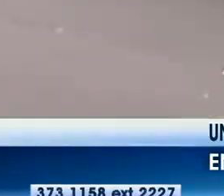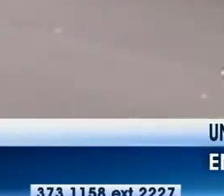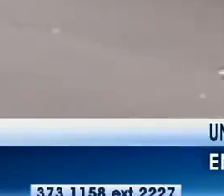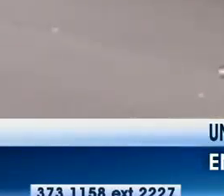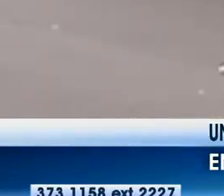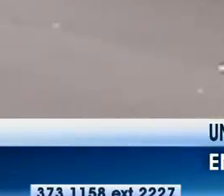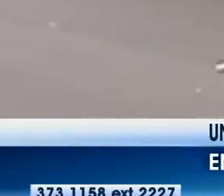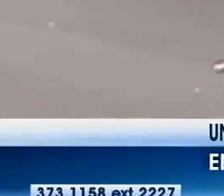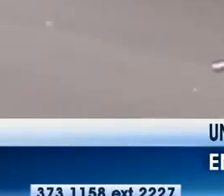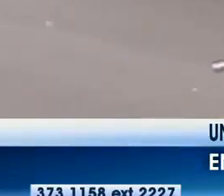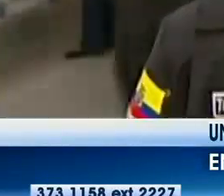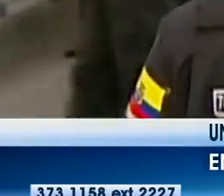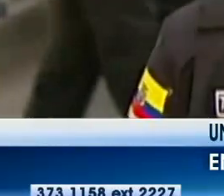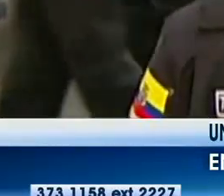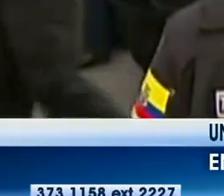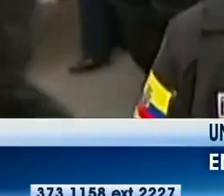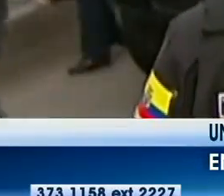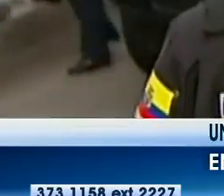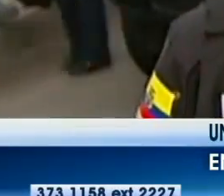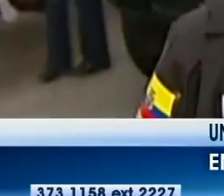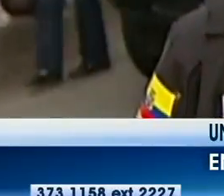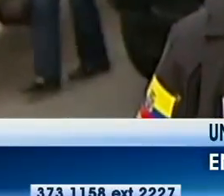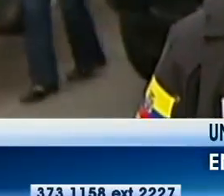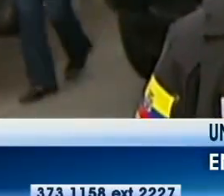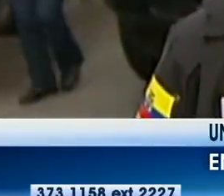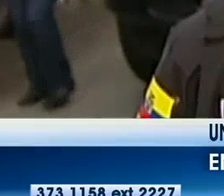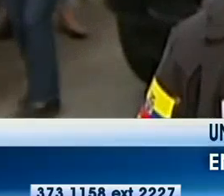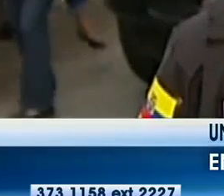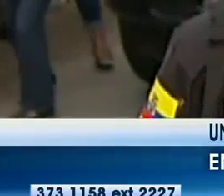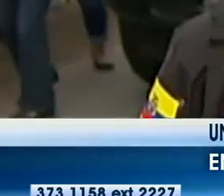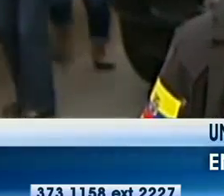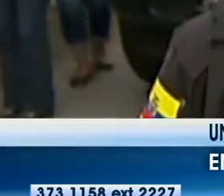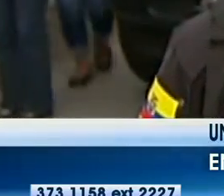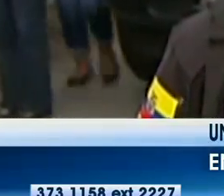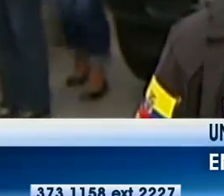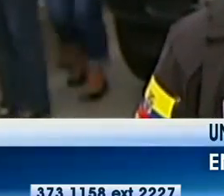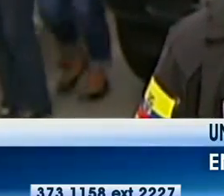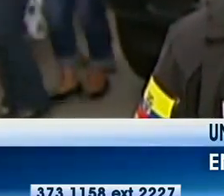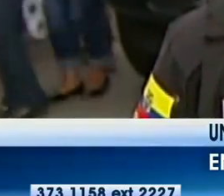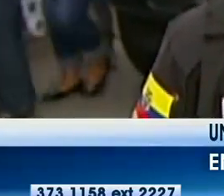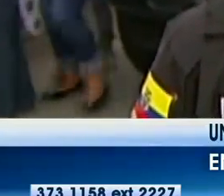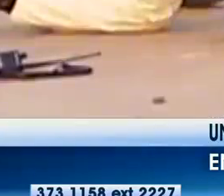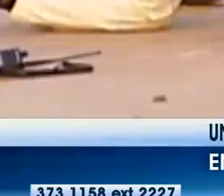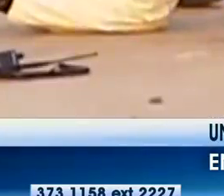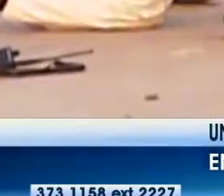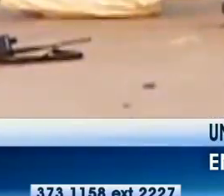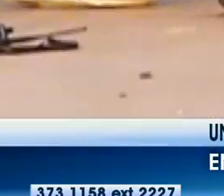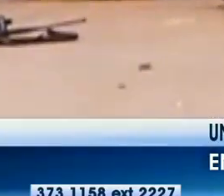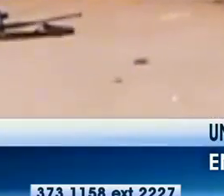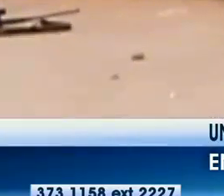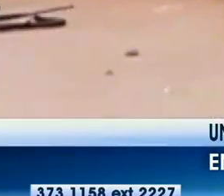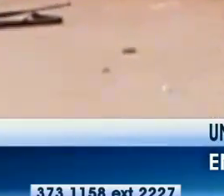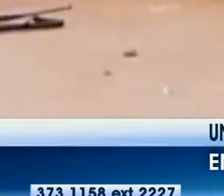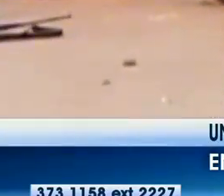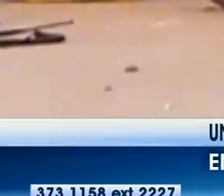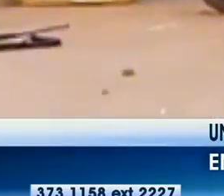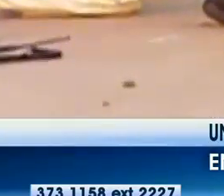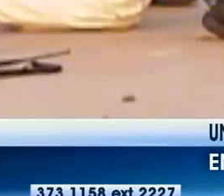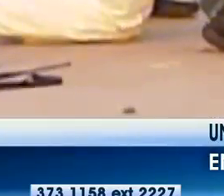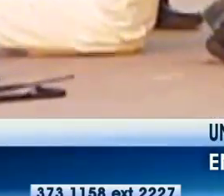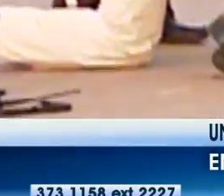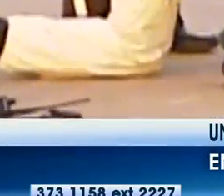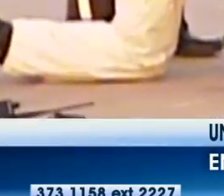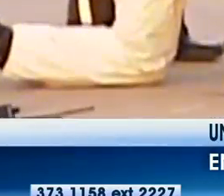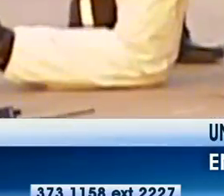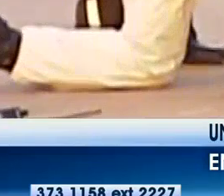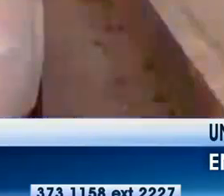del cuerpo de bomberos. Se encuentran en condiciones estables, que son los hermanos de la niña fallecida. Por la corriente que el canal presenta, el cuerpo